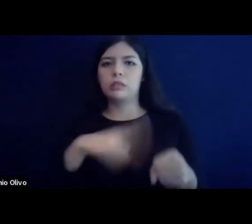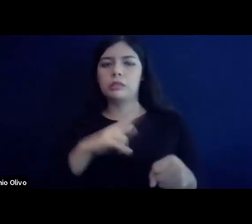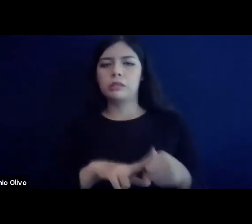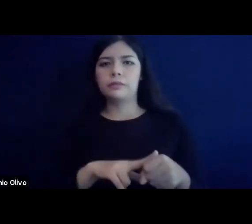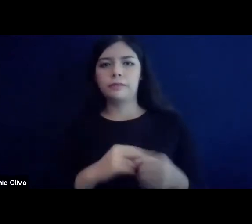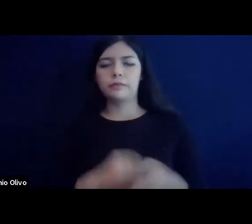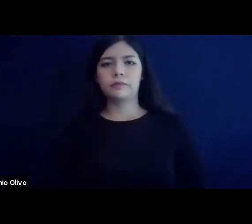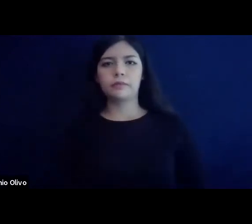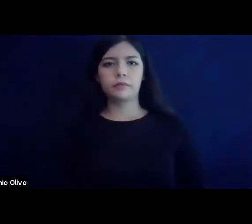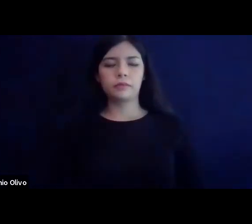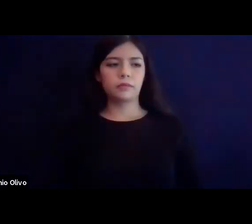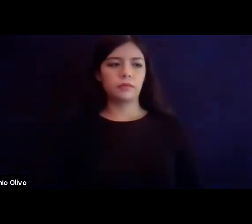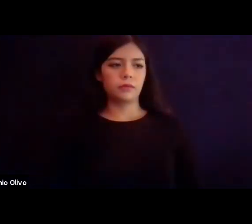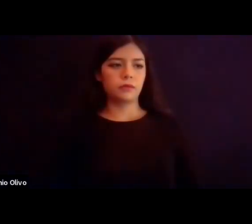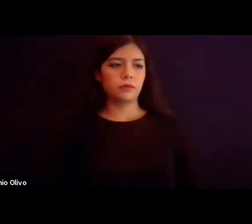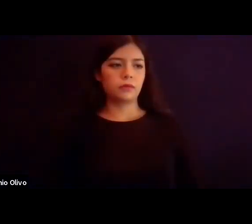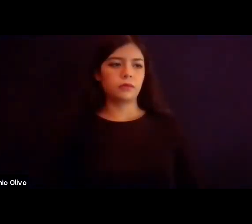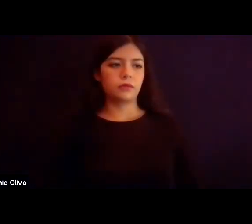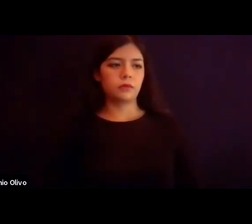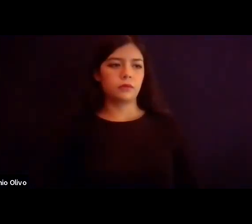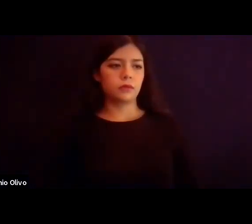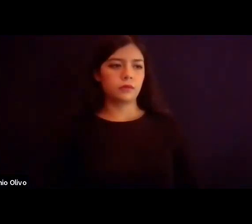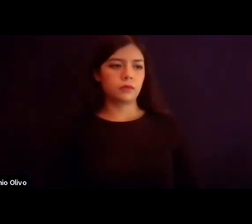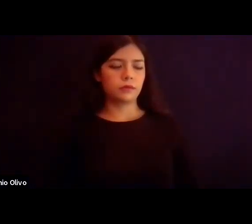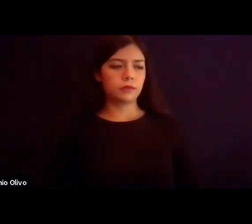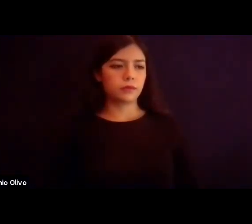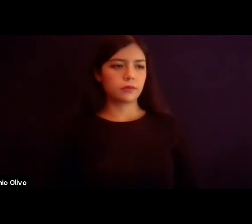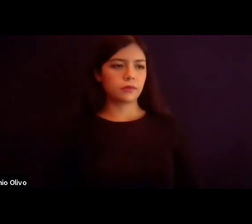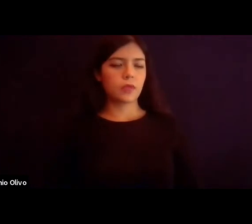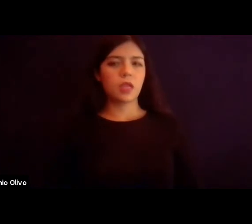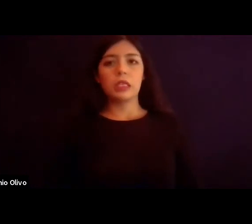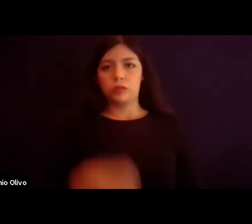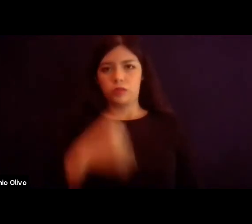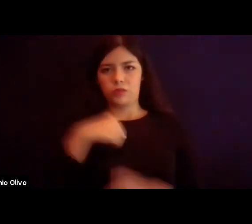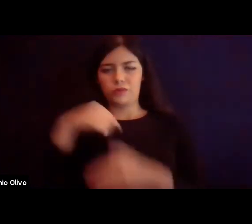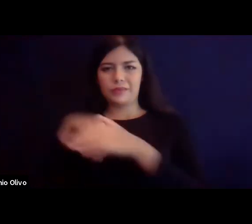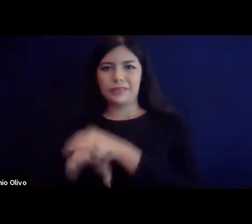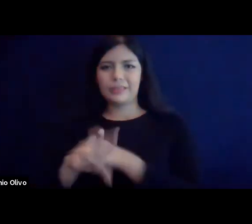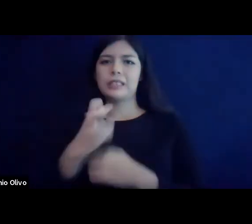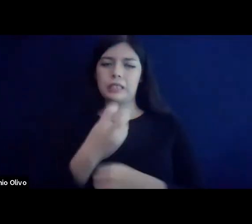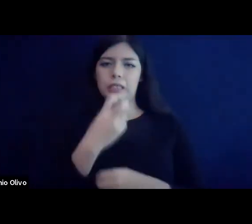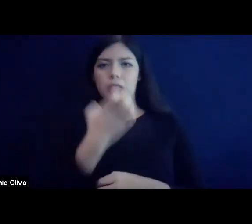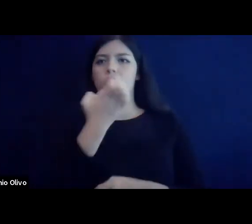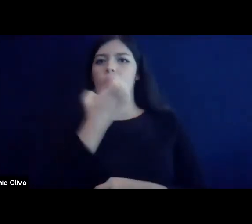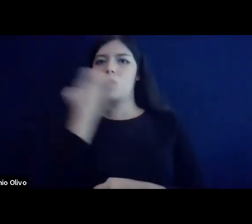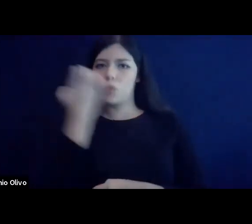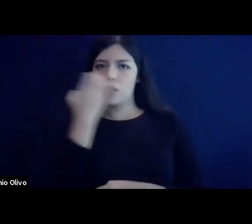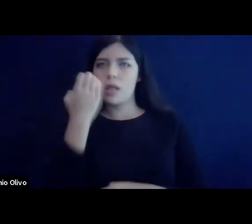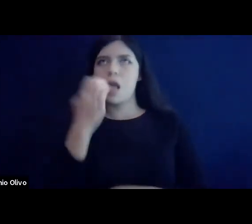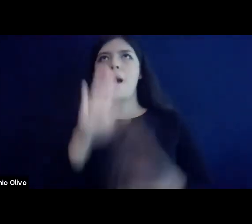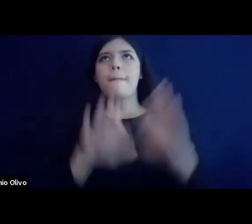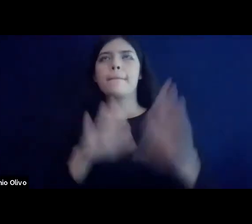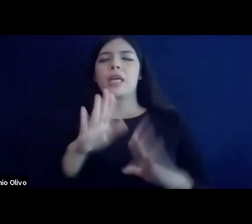Y bueno, ahí también al principio hubo algunas modificaciones, como el que yo me sentara a las filas